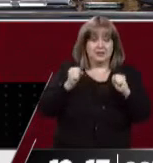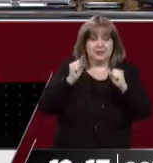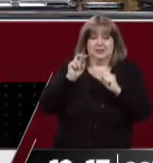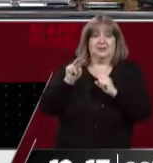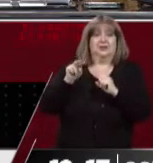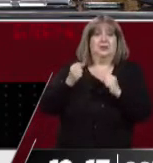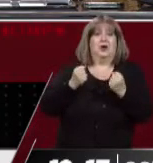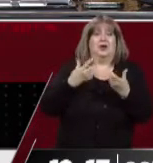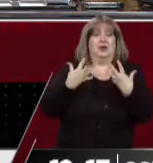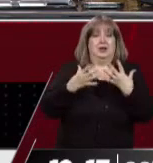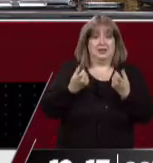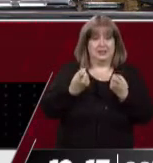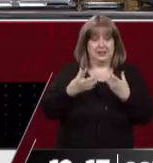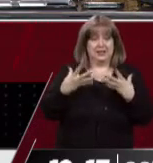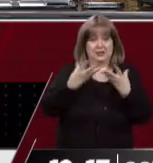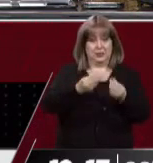la situación.